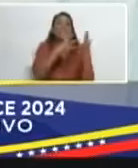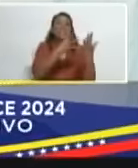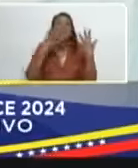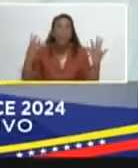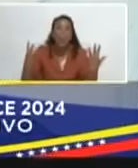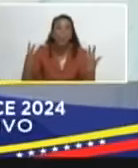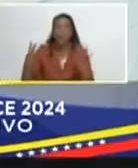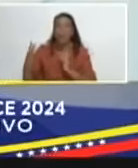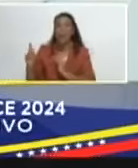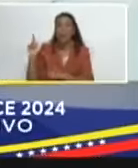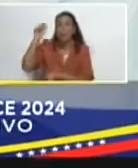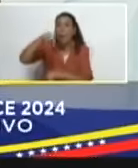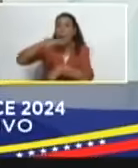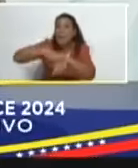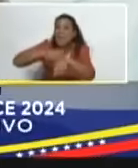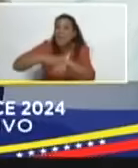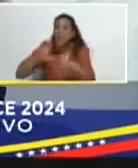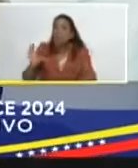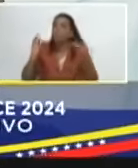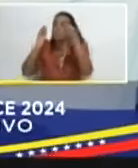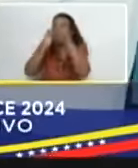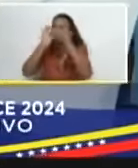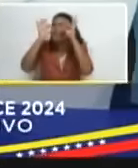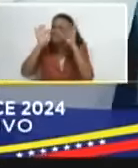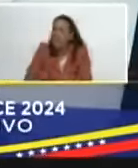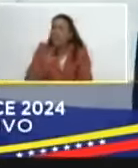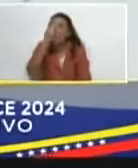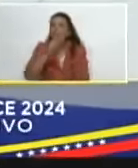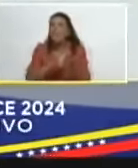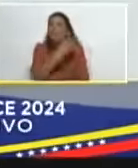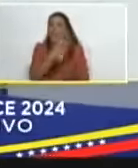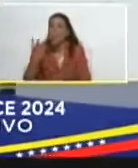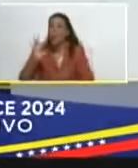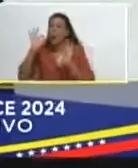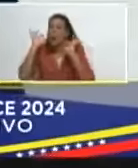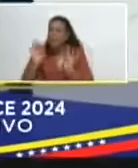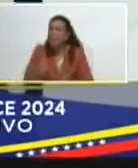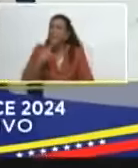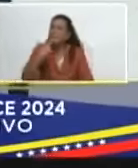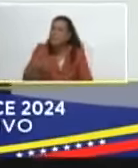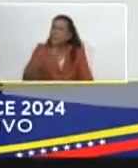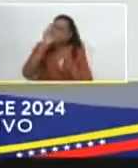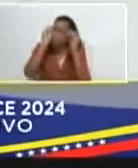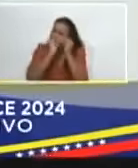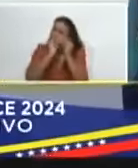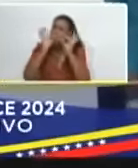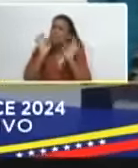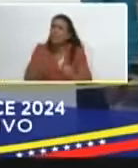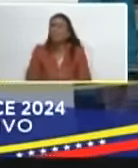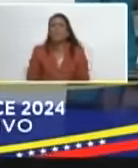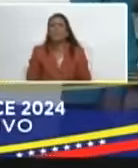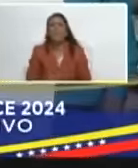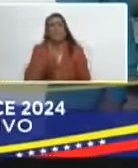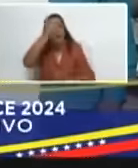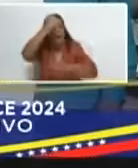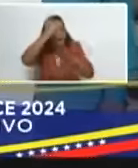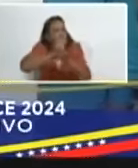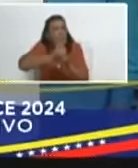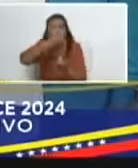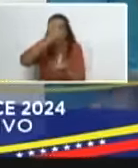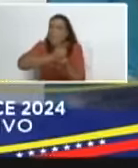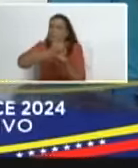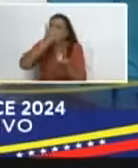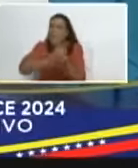Hoy voy a hacer anuncios que también se van a cumplir y que van a motivar mucho al sector exportador venezolano. Amén, señor presidente.